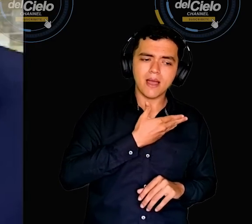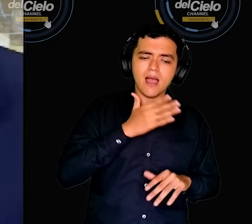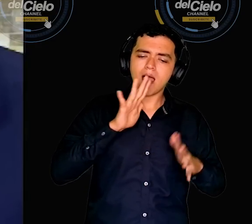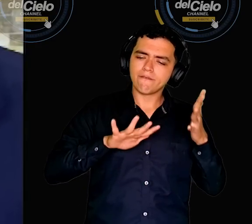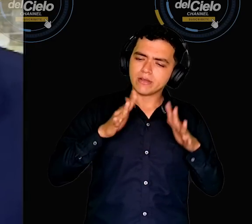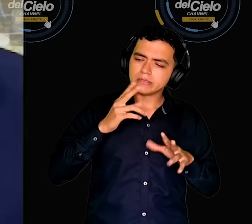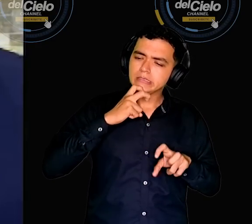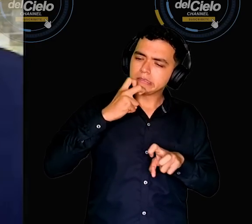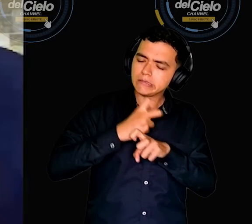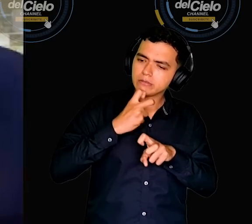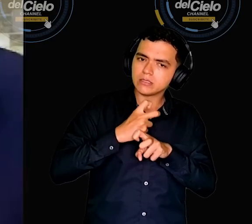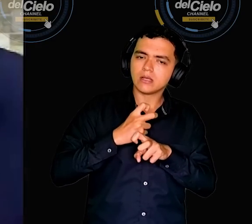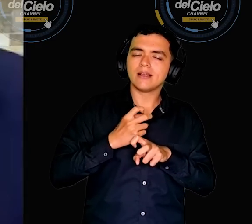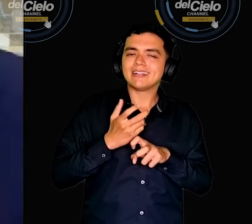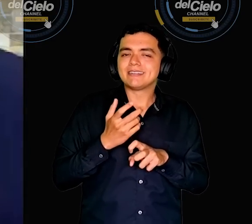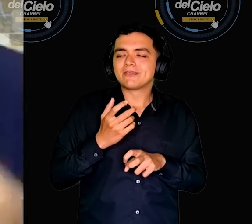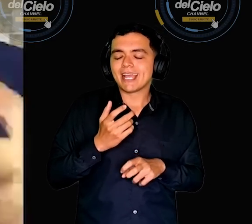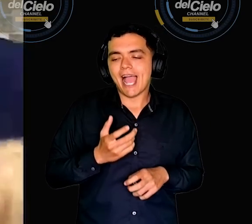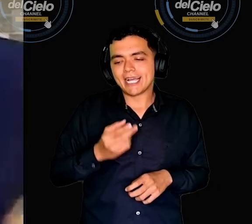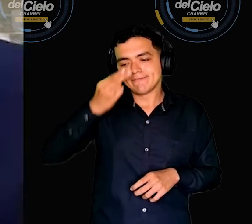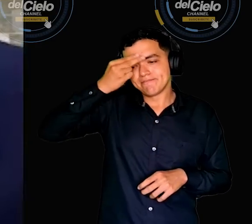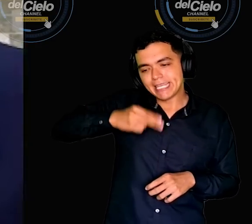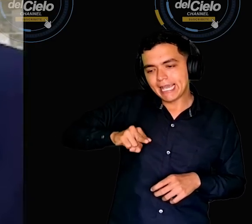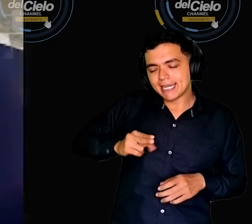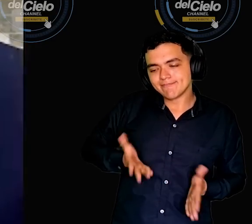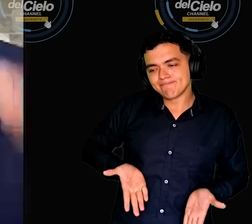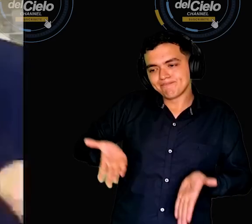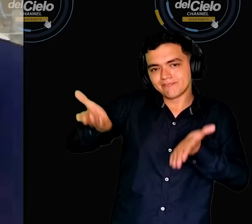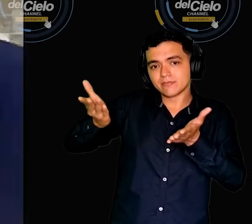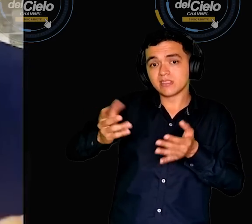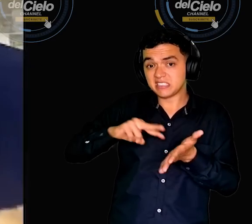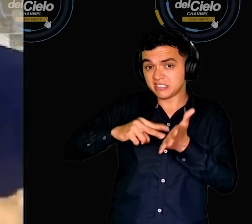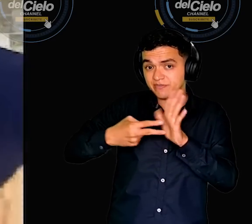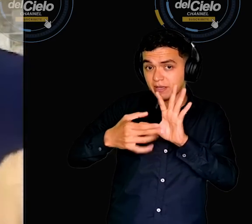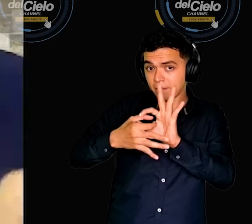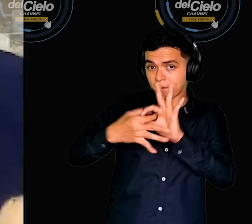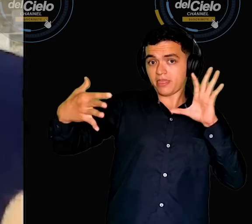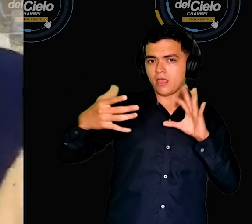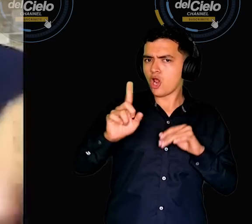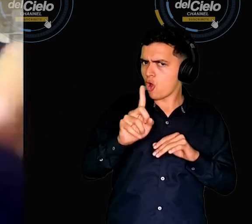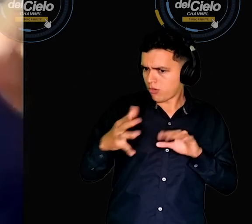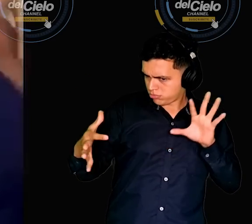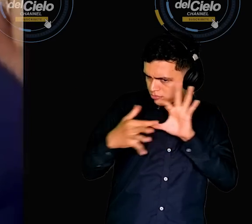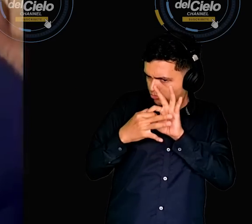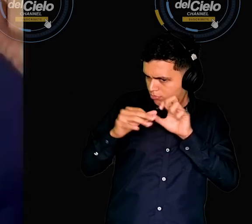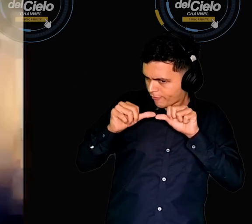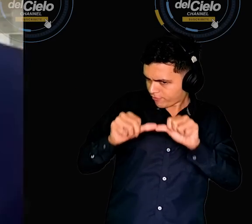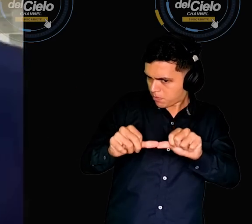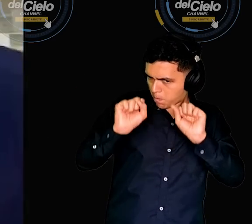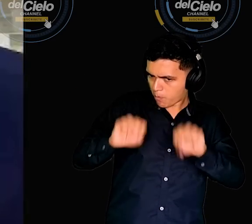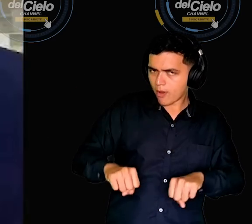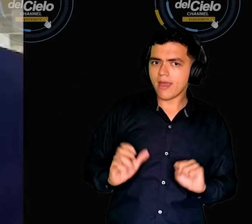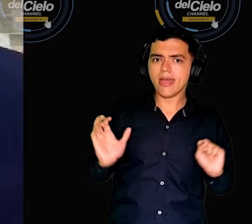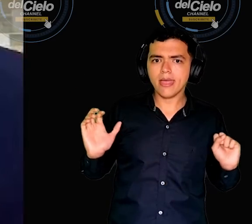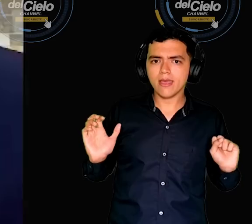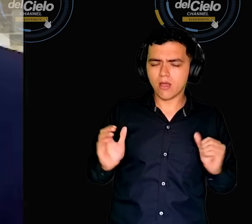Así vi yo una tira cómica una vez de ese perro que es tan famoso, Snoopy, de Charlie